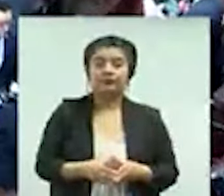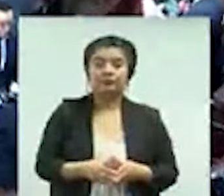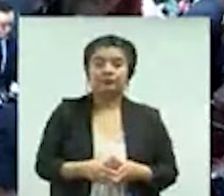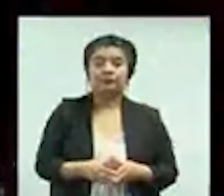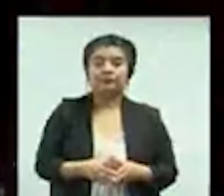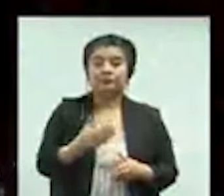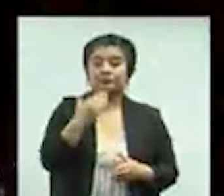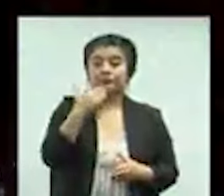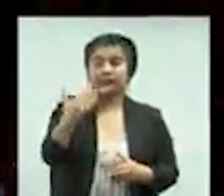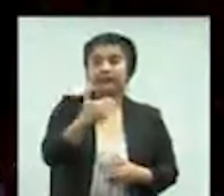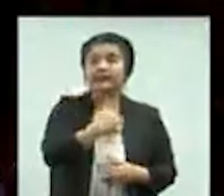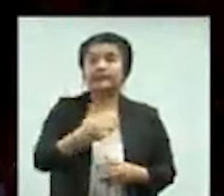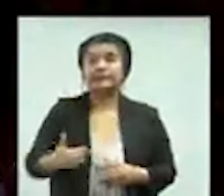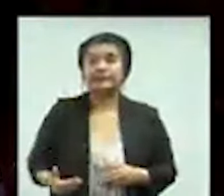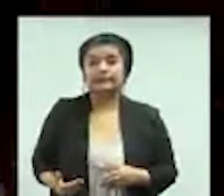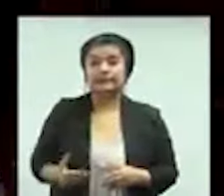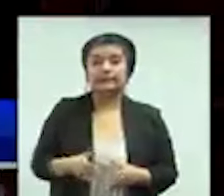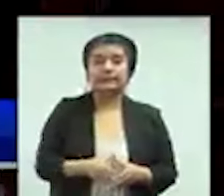Muchas gracias, presidente.